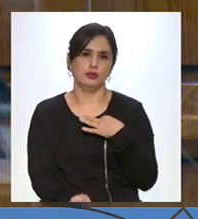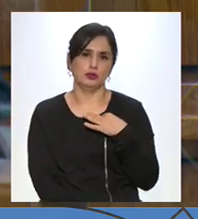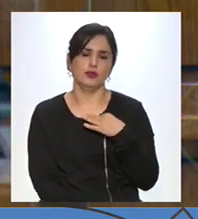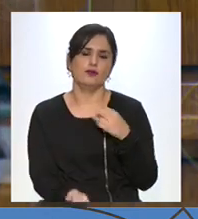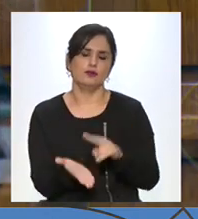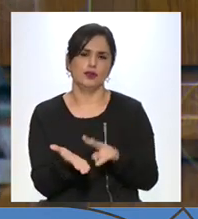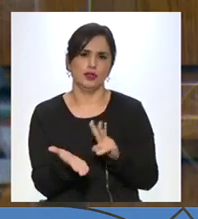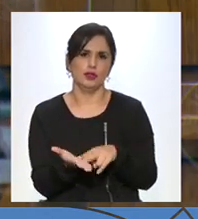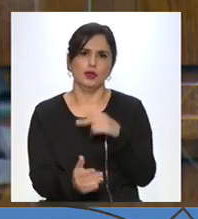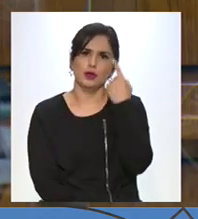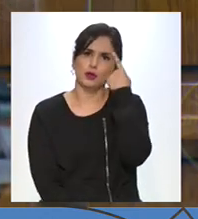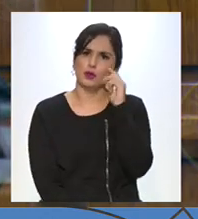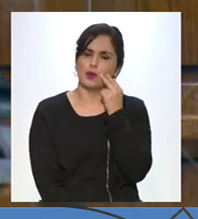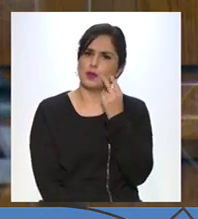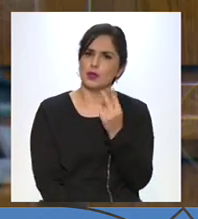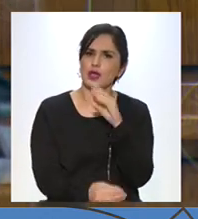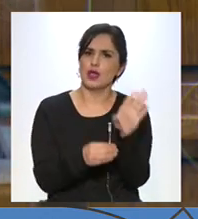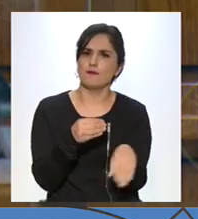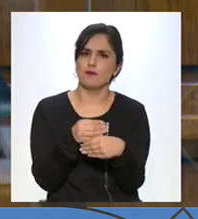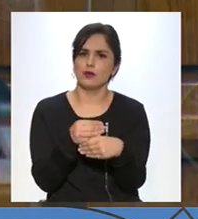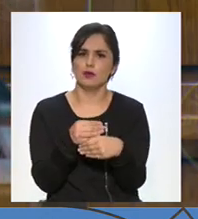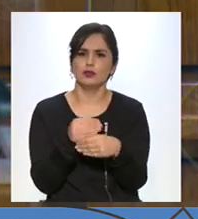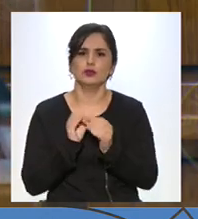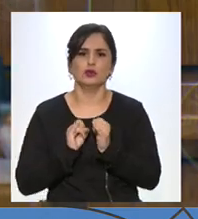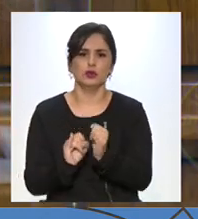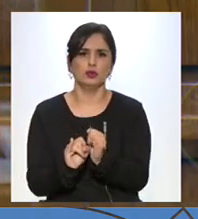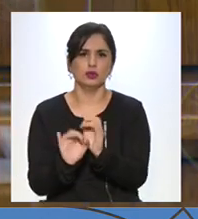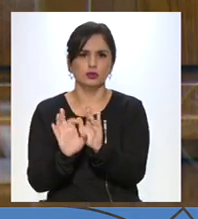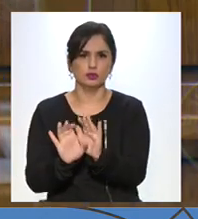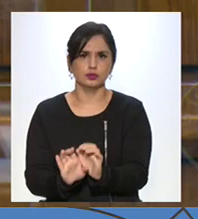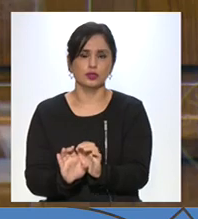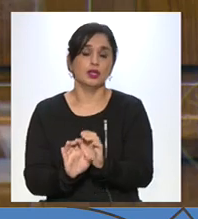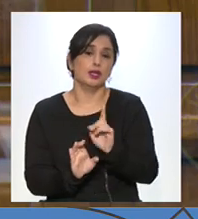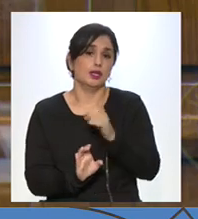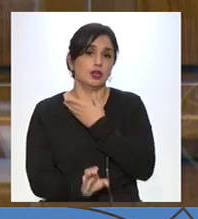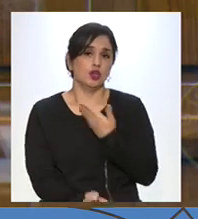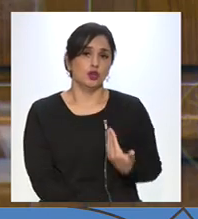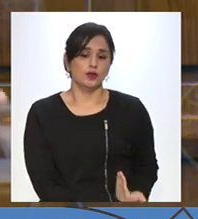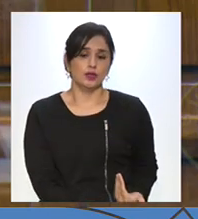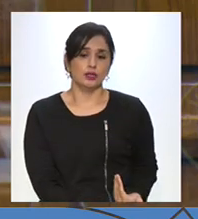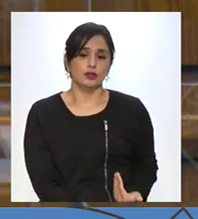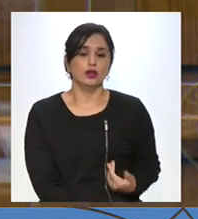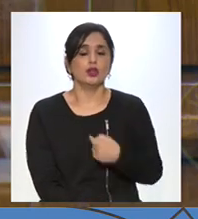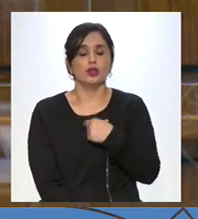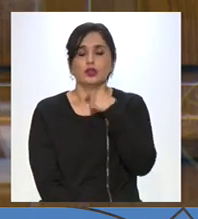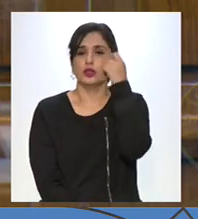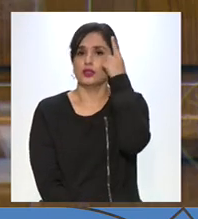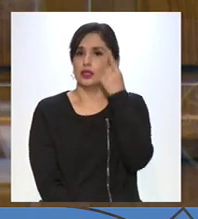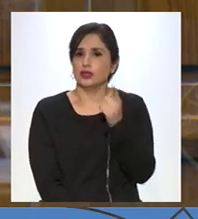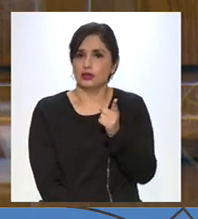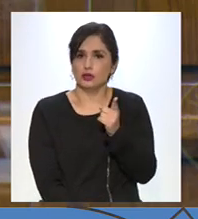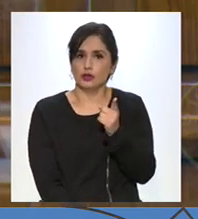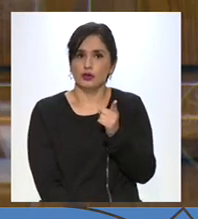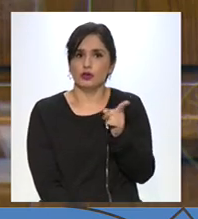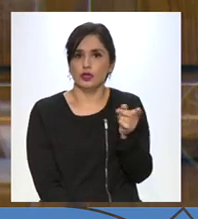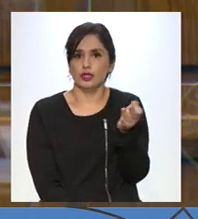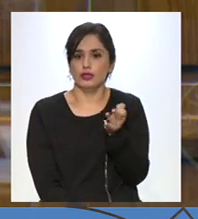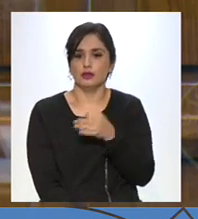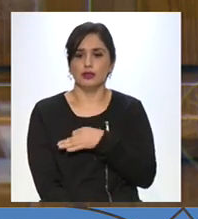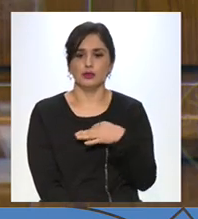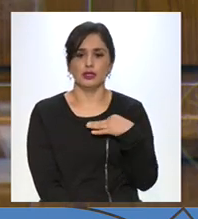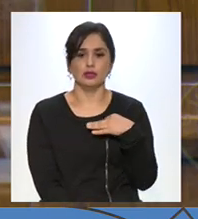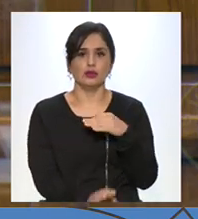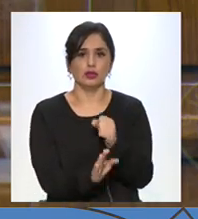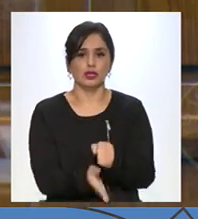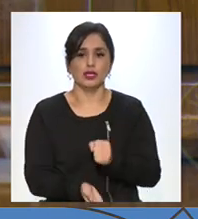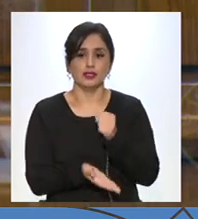Pero si uno mira los datos agregados, el gobierno, y yo entiendo también la posición del ministro de